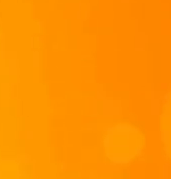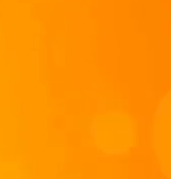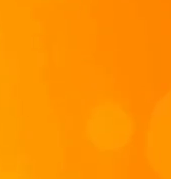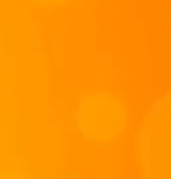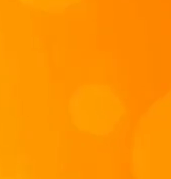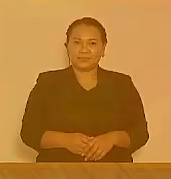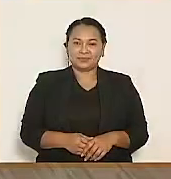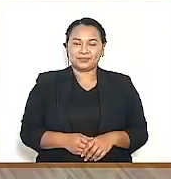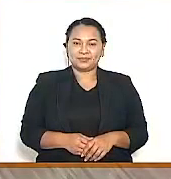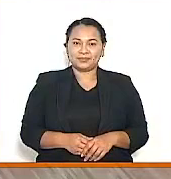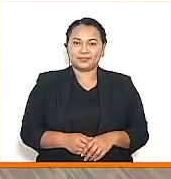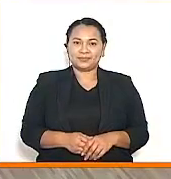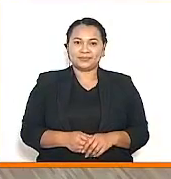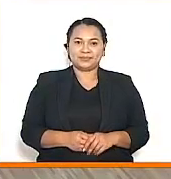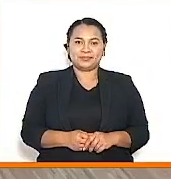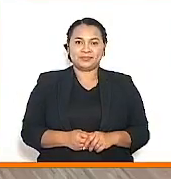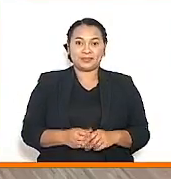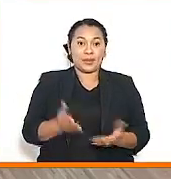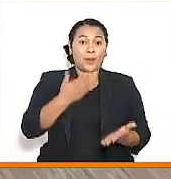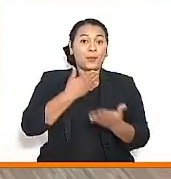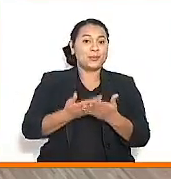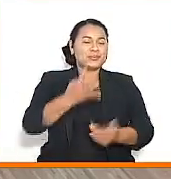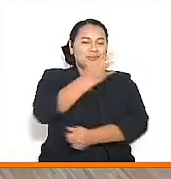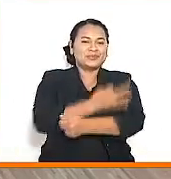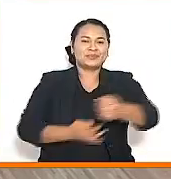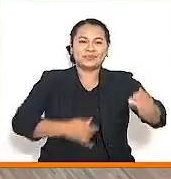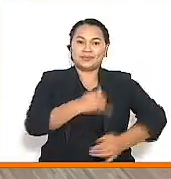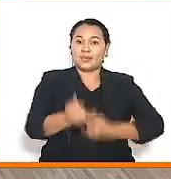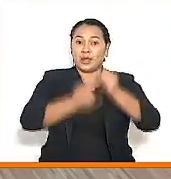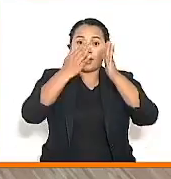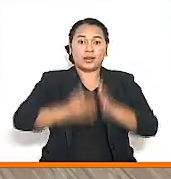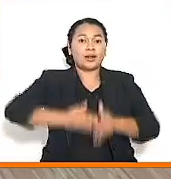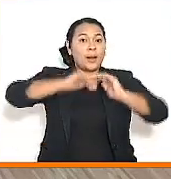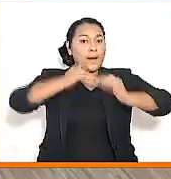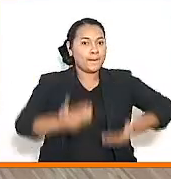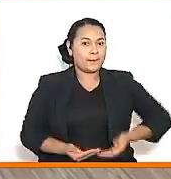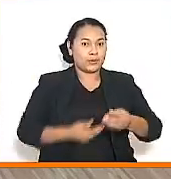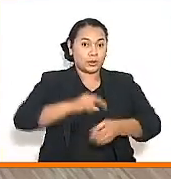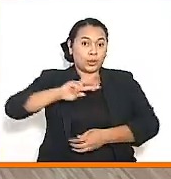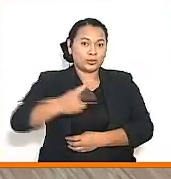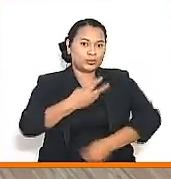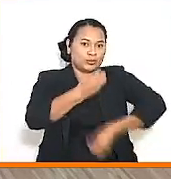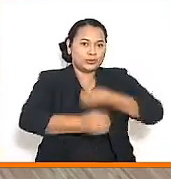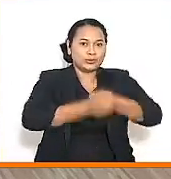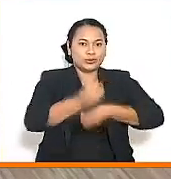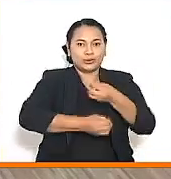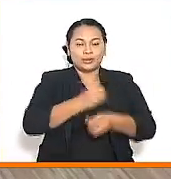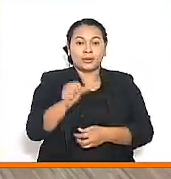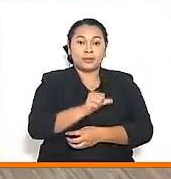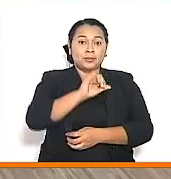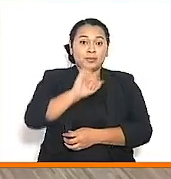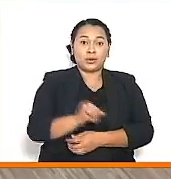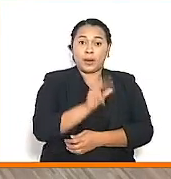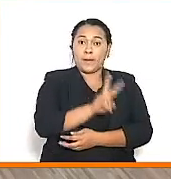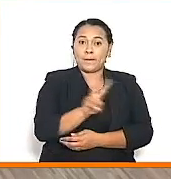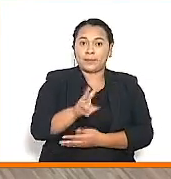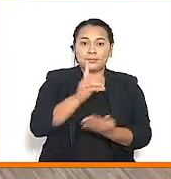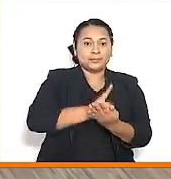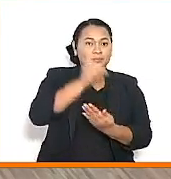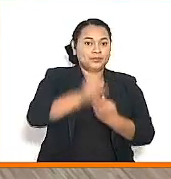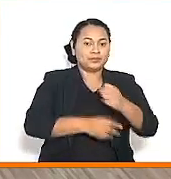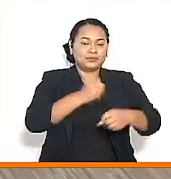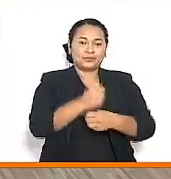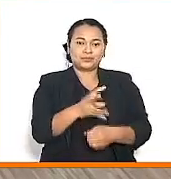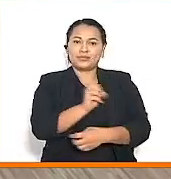vida. Muy buenas tardes, queridos jugadores. Bienvenidos a nuestro segundo sorteo del día de hoy, jueves 22 de diciembre del